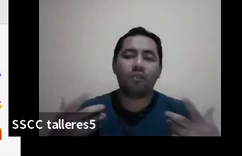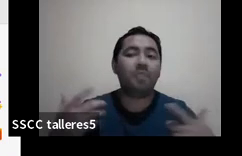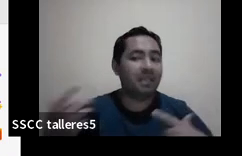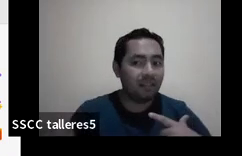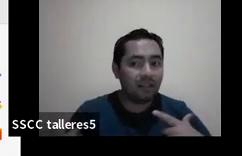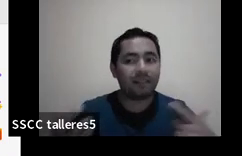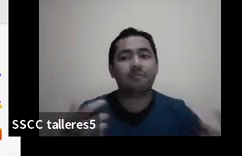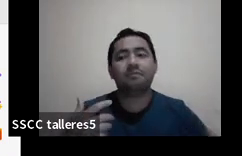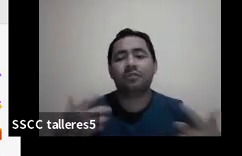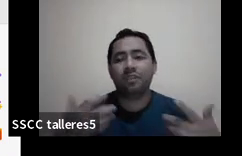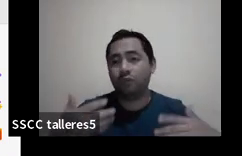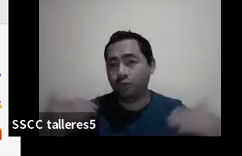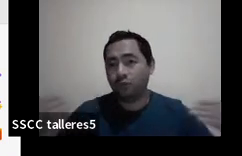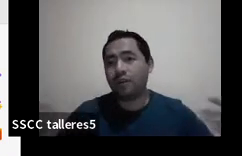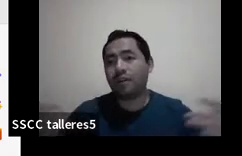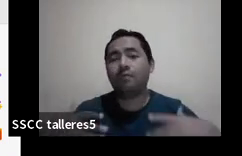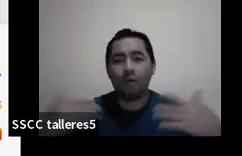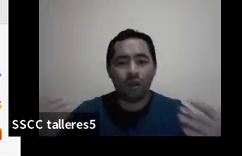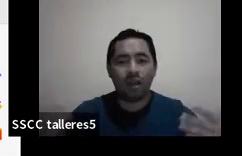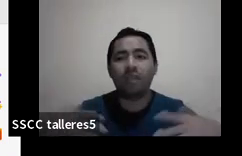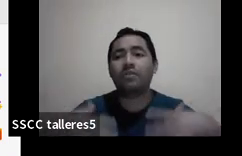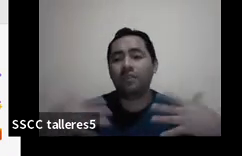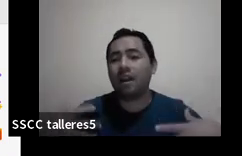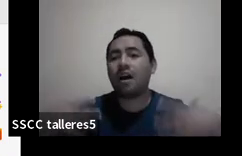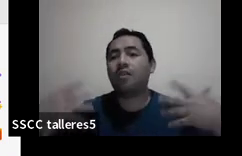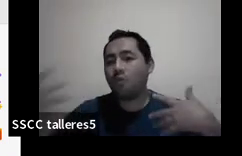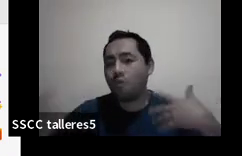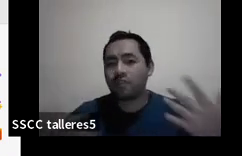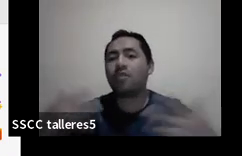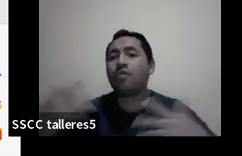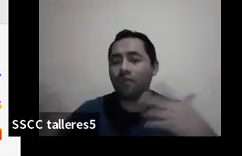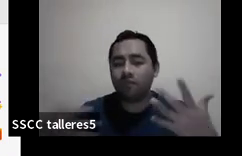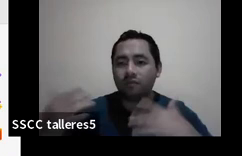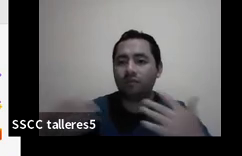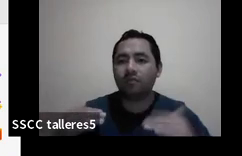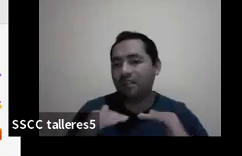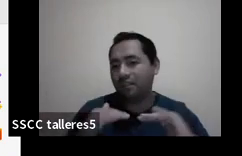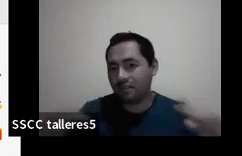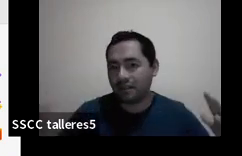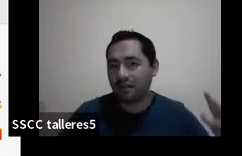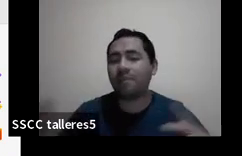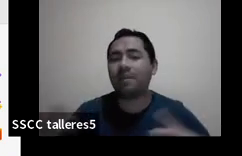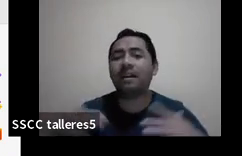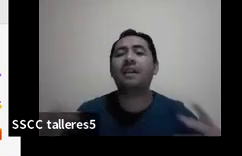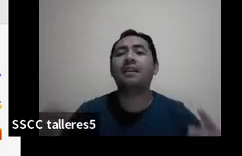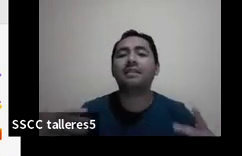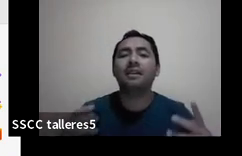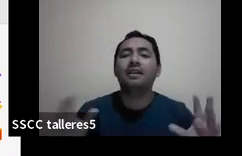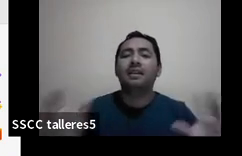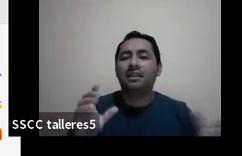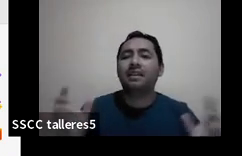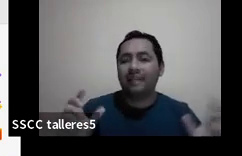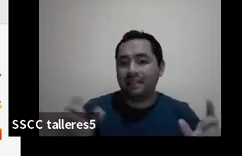nivel de complejidad, ¿no? Estructura, vocabulario, significado, conjugación, ¿no? Tienen reglas